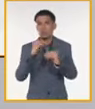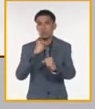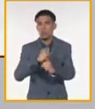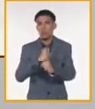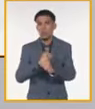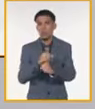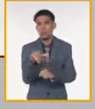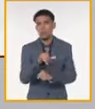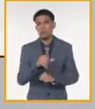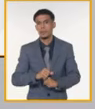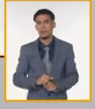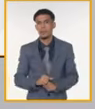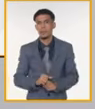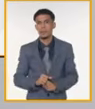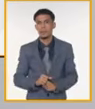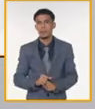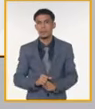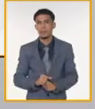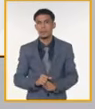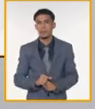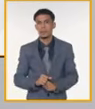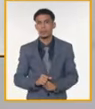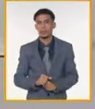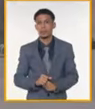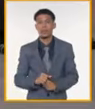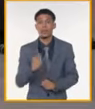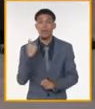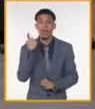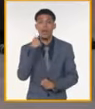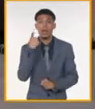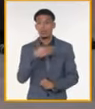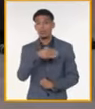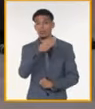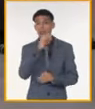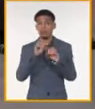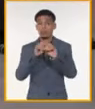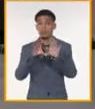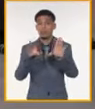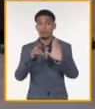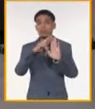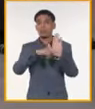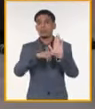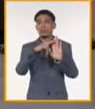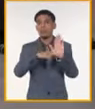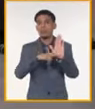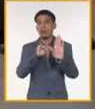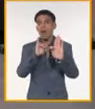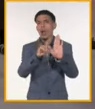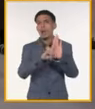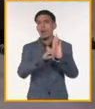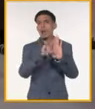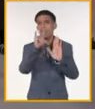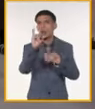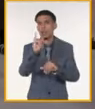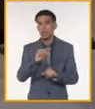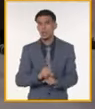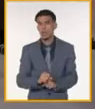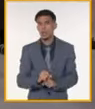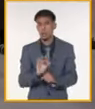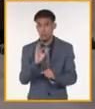trabajo hay bueno el año pasado salió el decreto 96 que es contra toda la